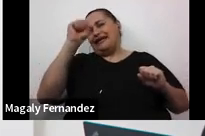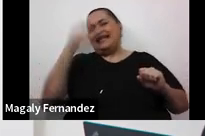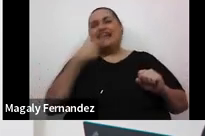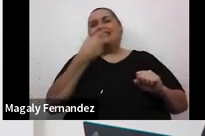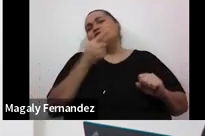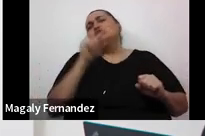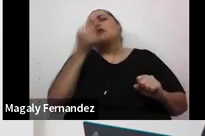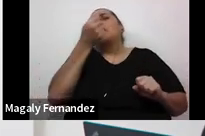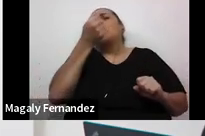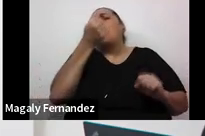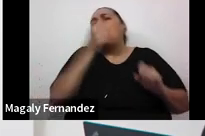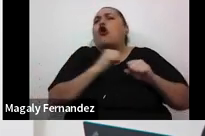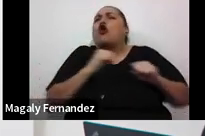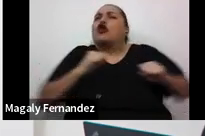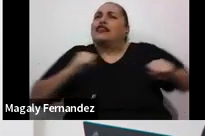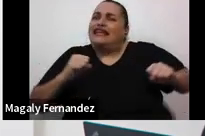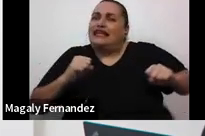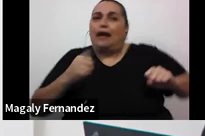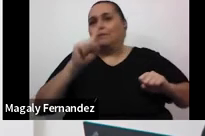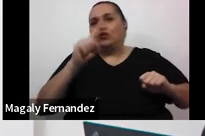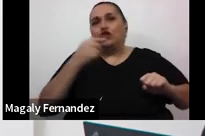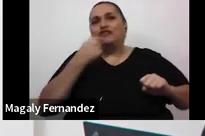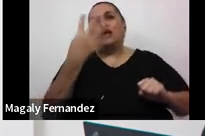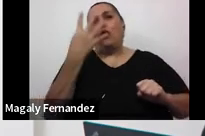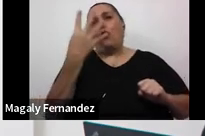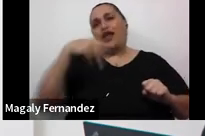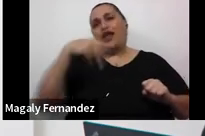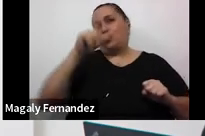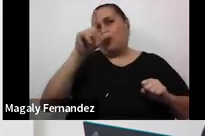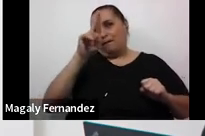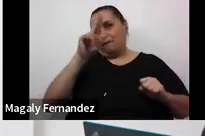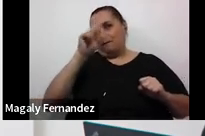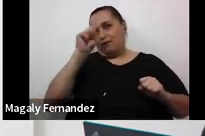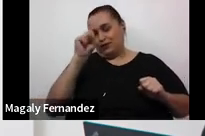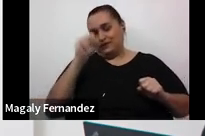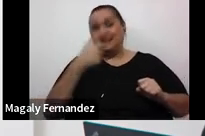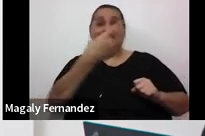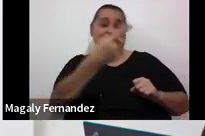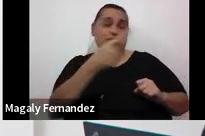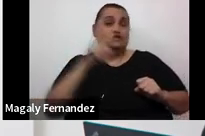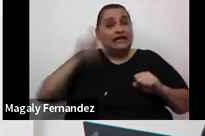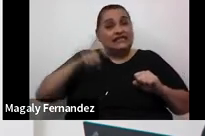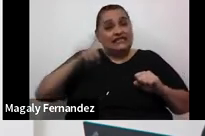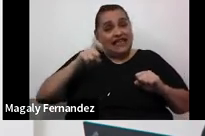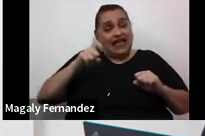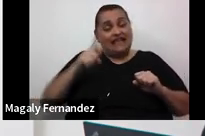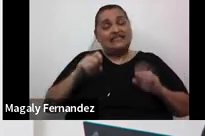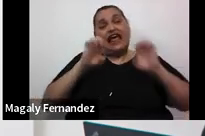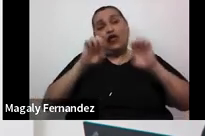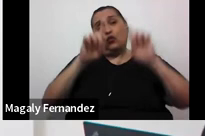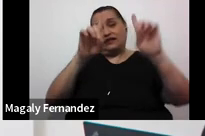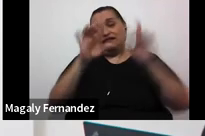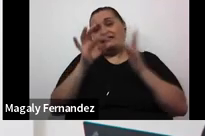para no decir que es 4 Plus verdad decíamos necesidades educativas especiales que es un